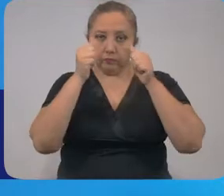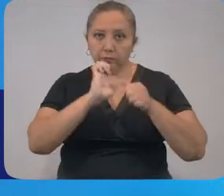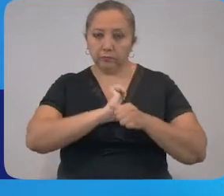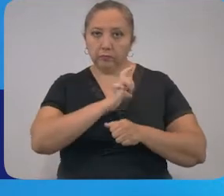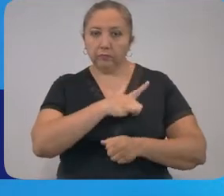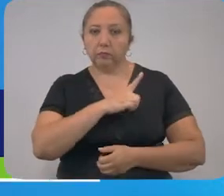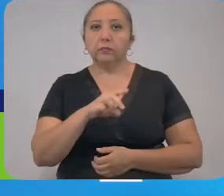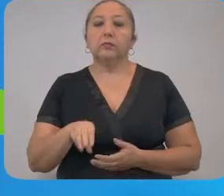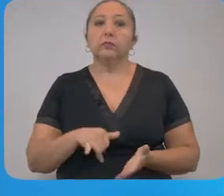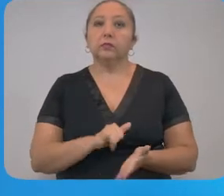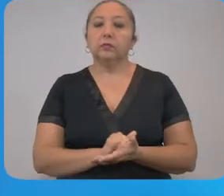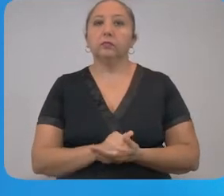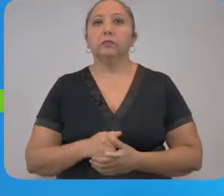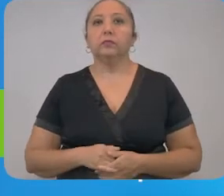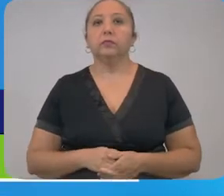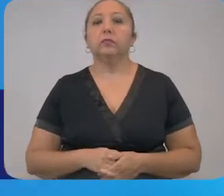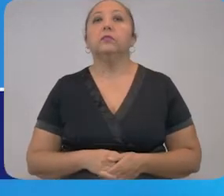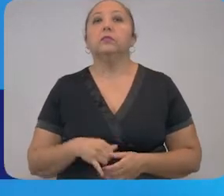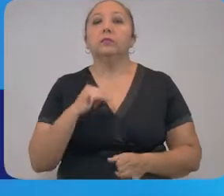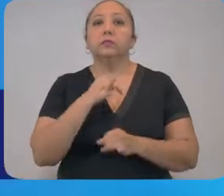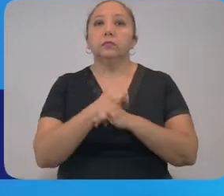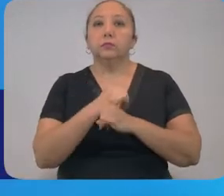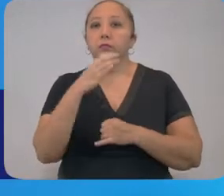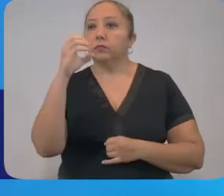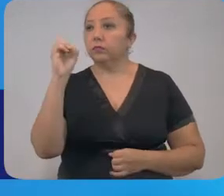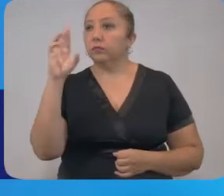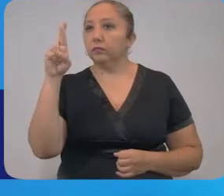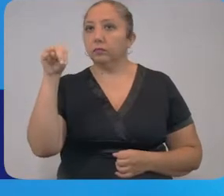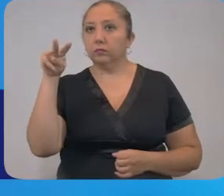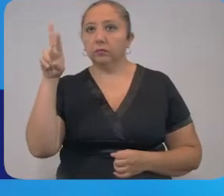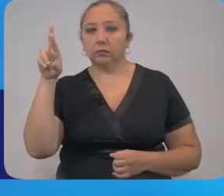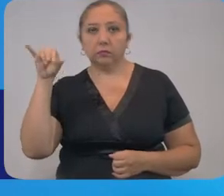en español y en maya. La página de internet